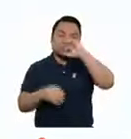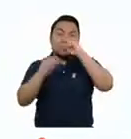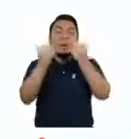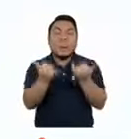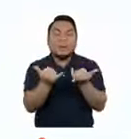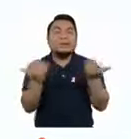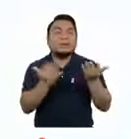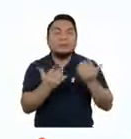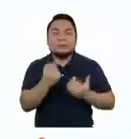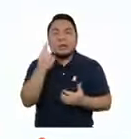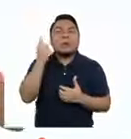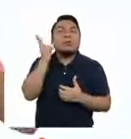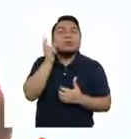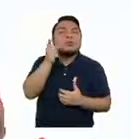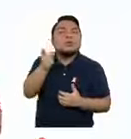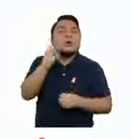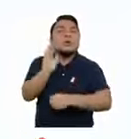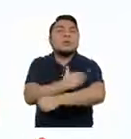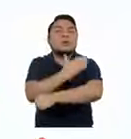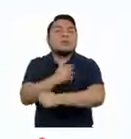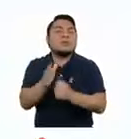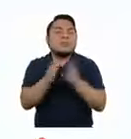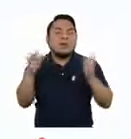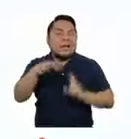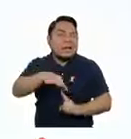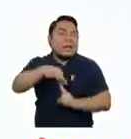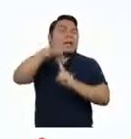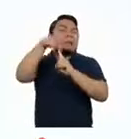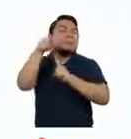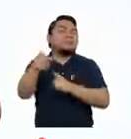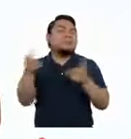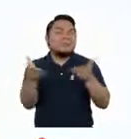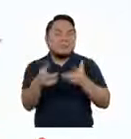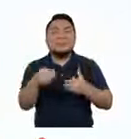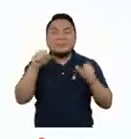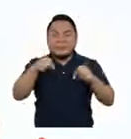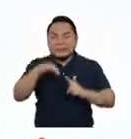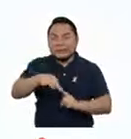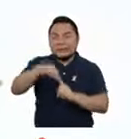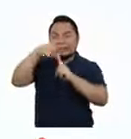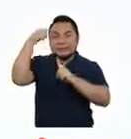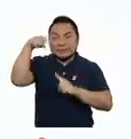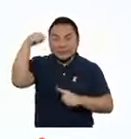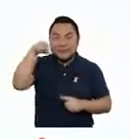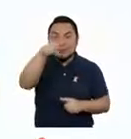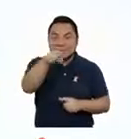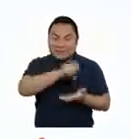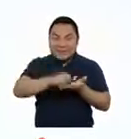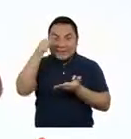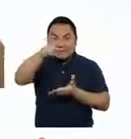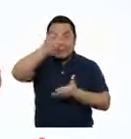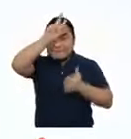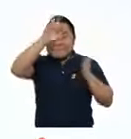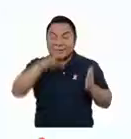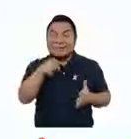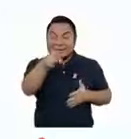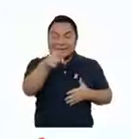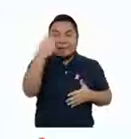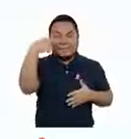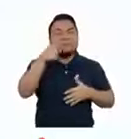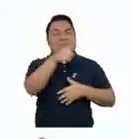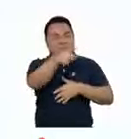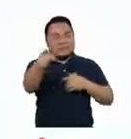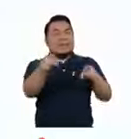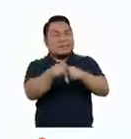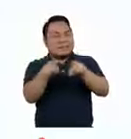Ahora vamos a escuchar una canción muy especial, hecha especialmente para ustedes que son peruanos y para